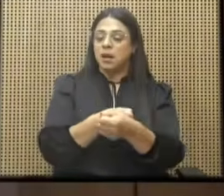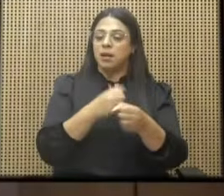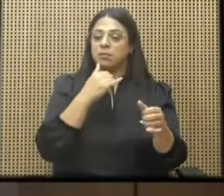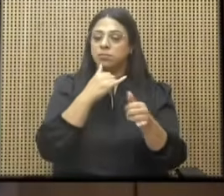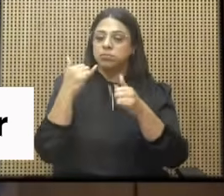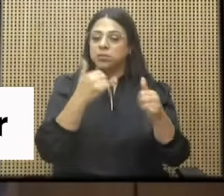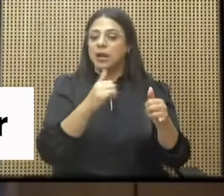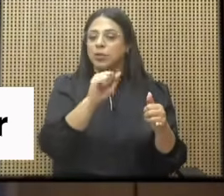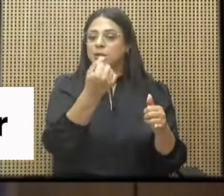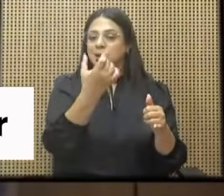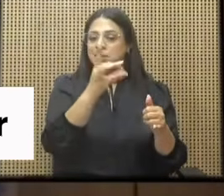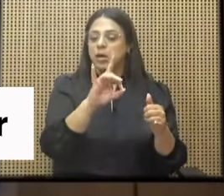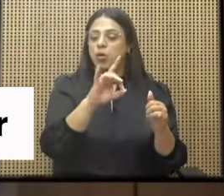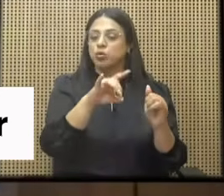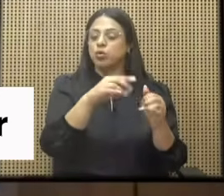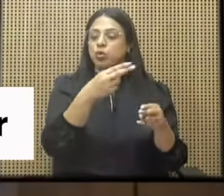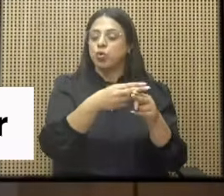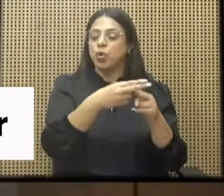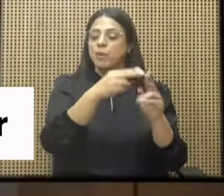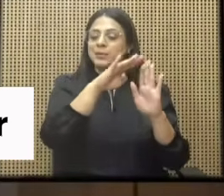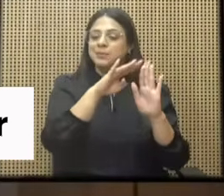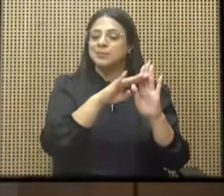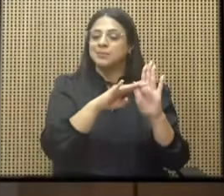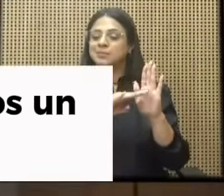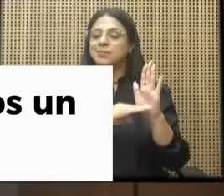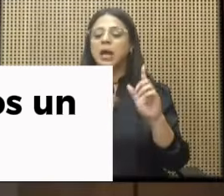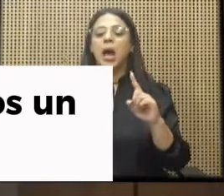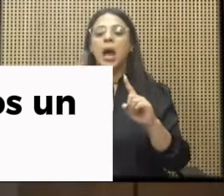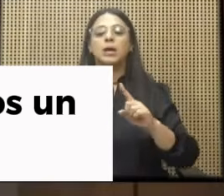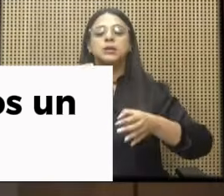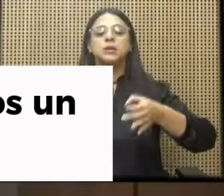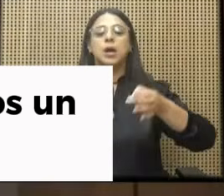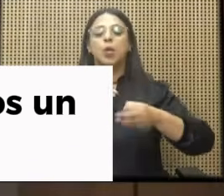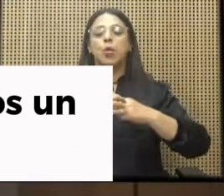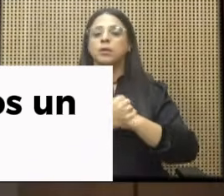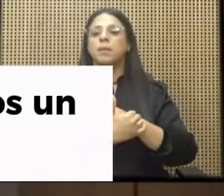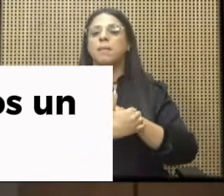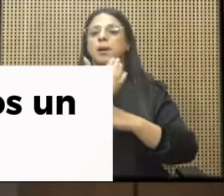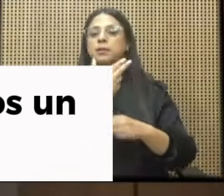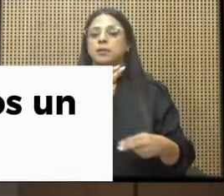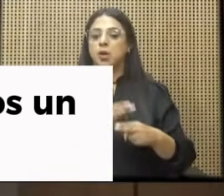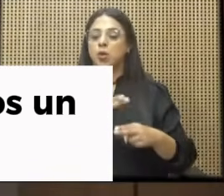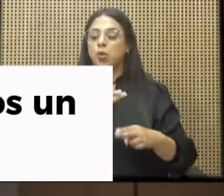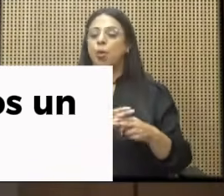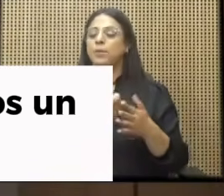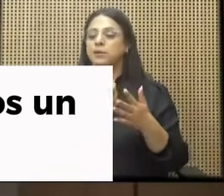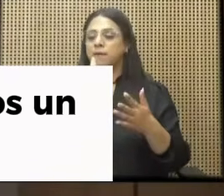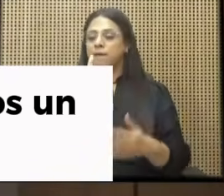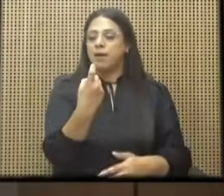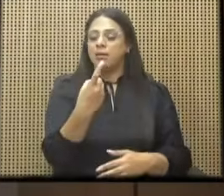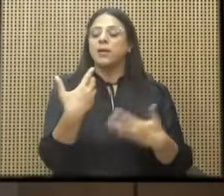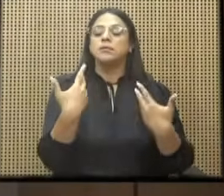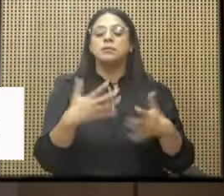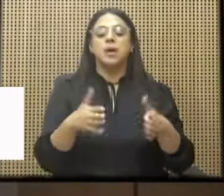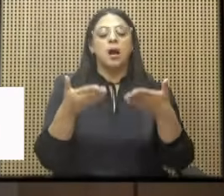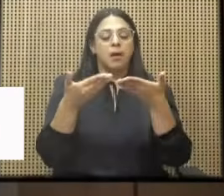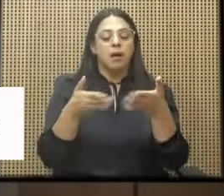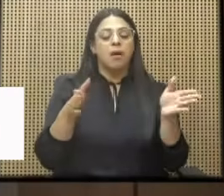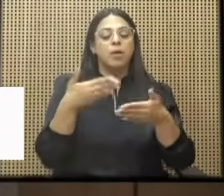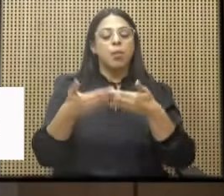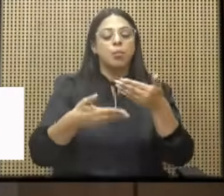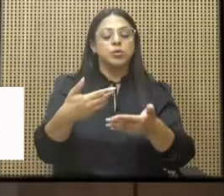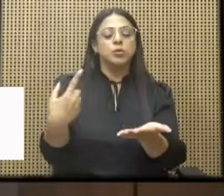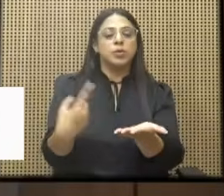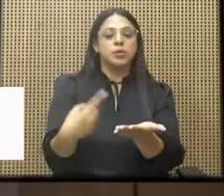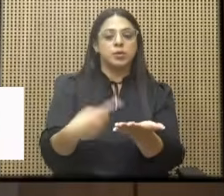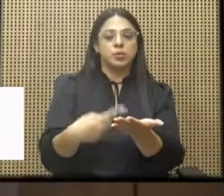nombres enviados hasta que la Corte cumpla su deber, mande los nombres restantes y abramos un proceso de discusión